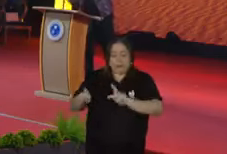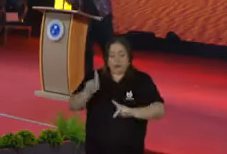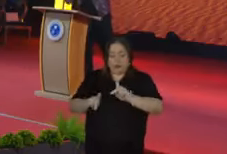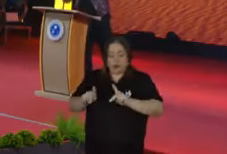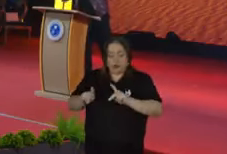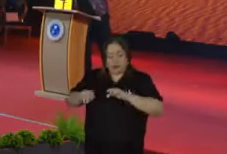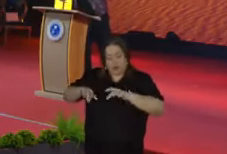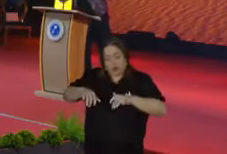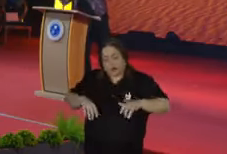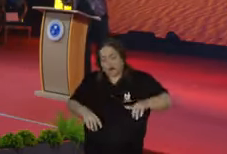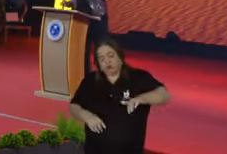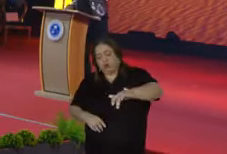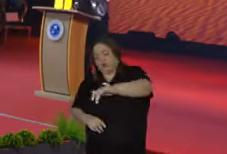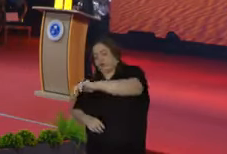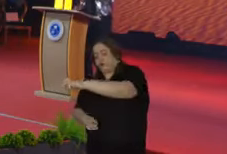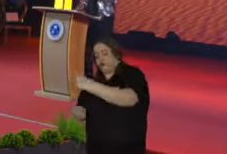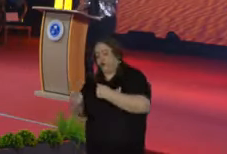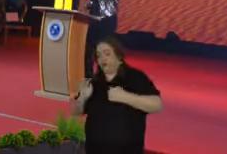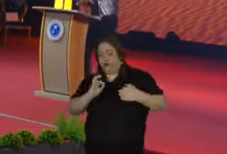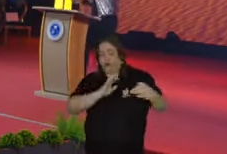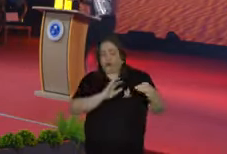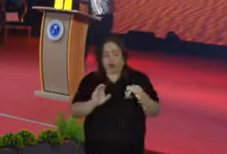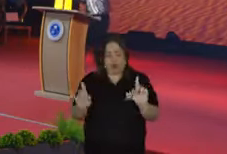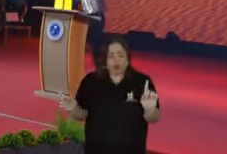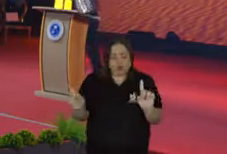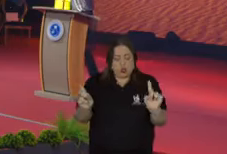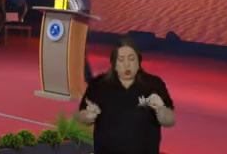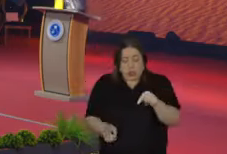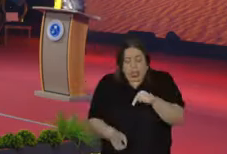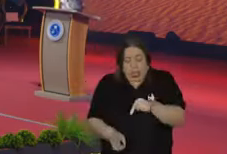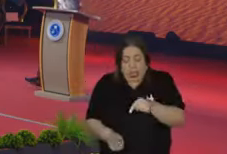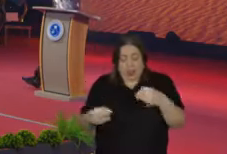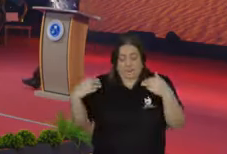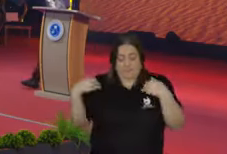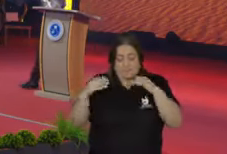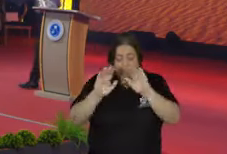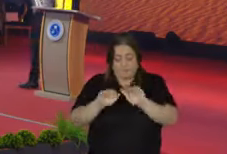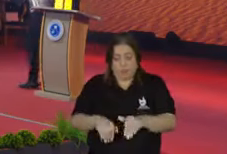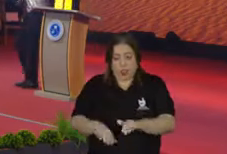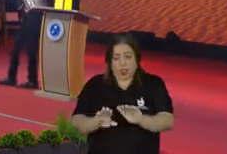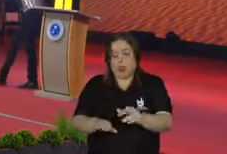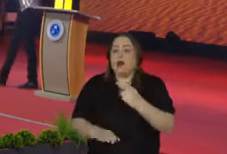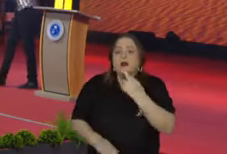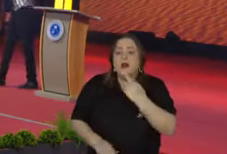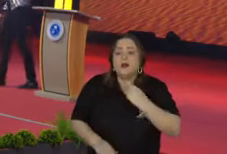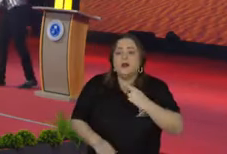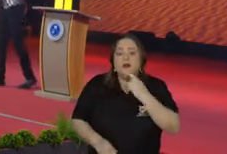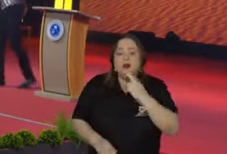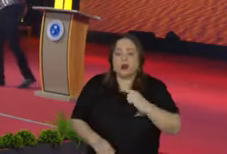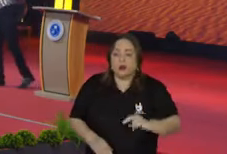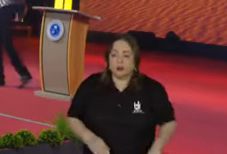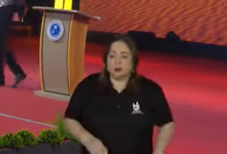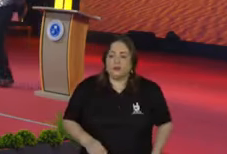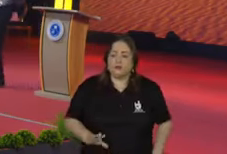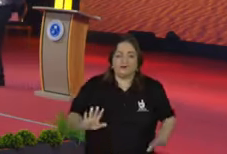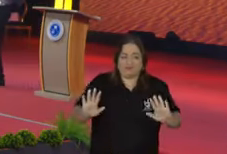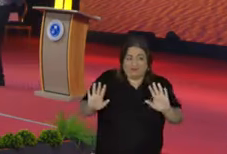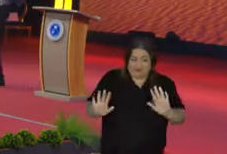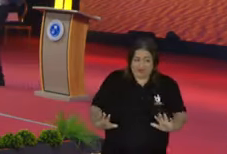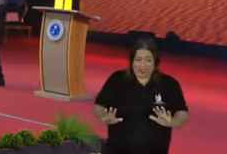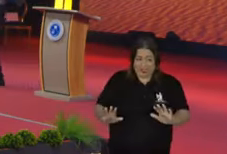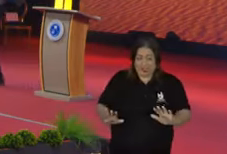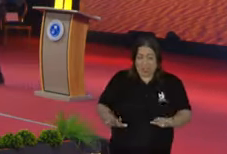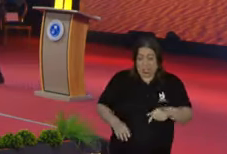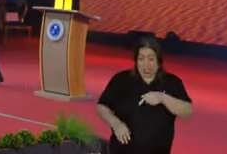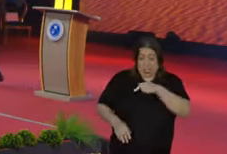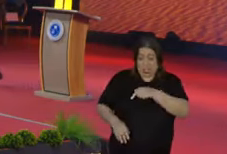del Mar Rojo. O sea que el pueblo de Israel estaba caminando ¿por dónde? Por el Mar Rojo.